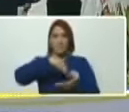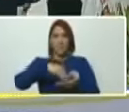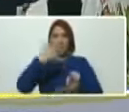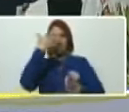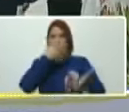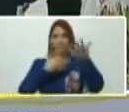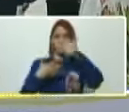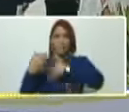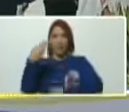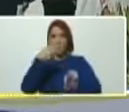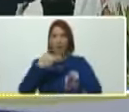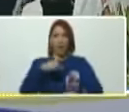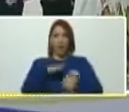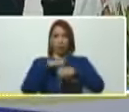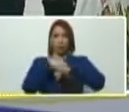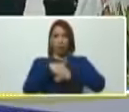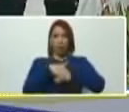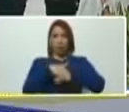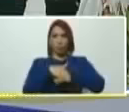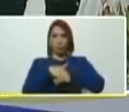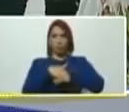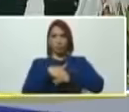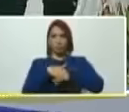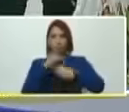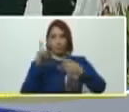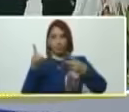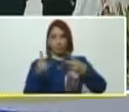Rodríguez, por el